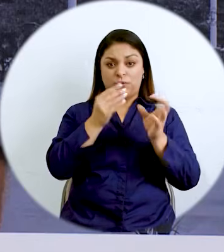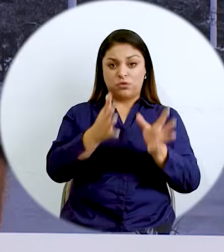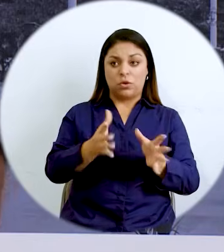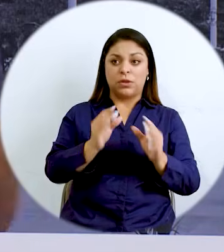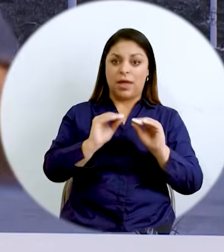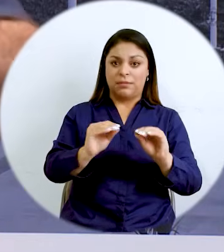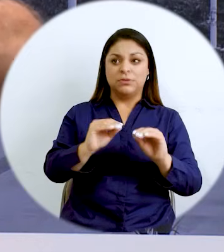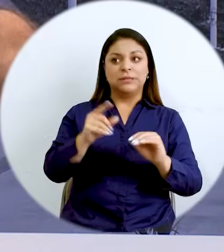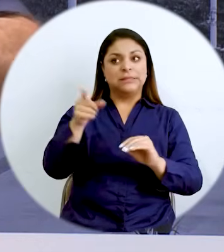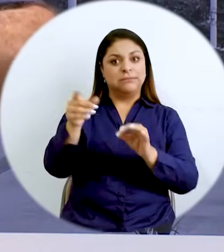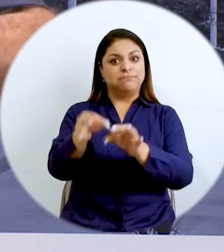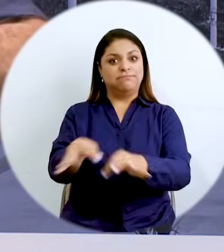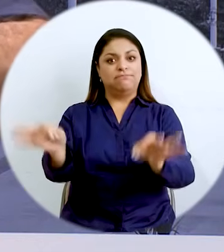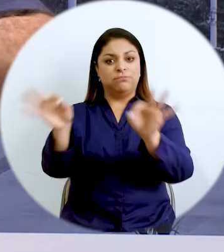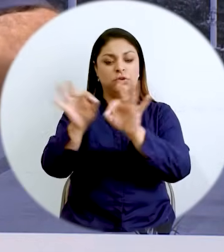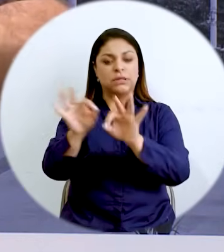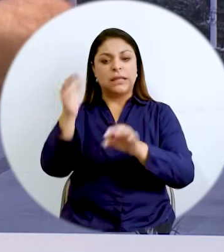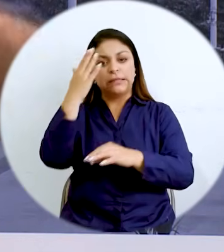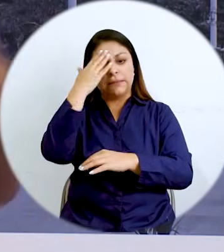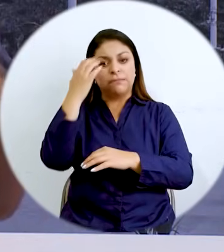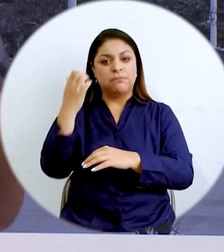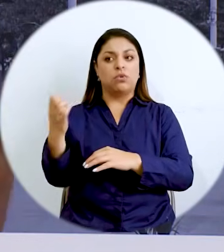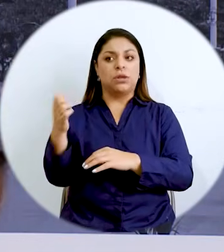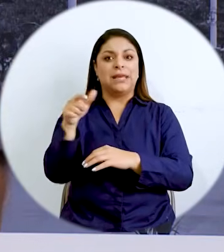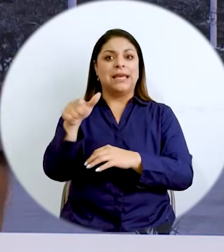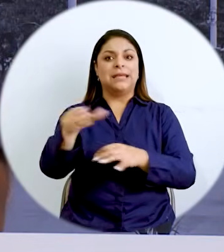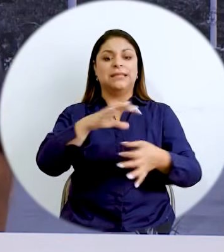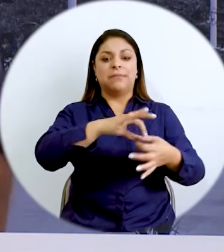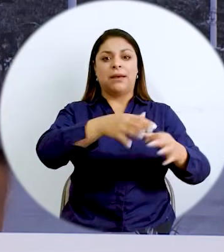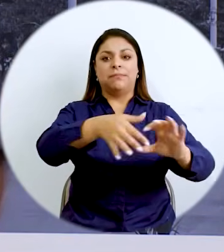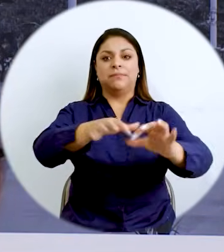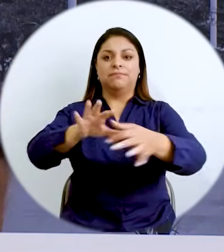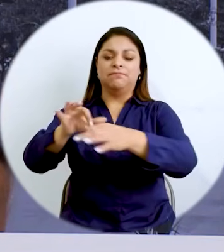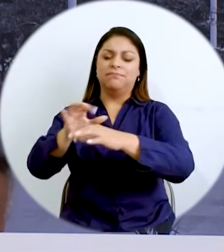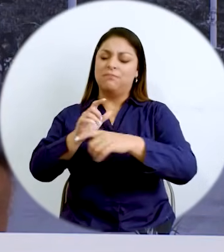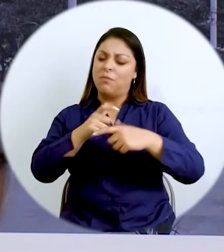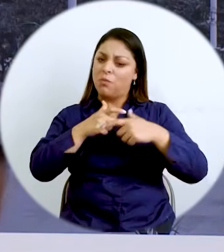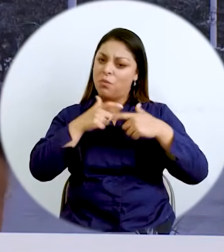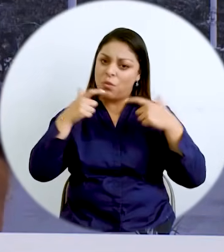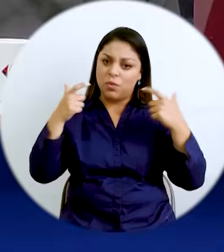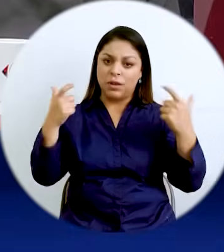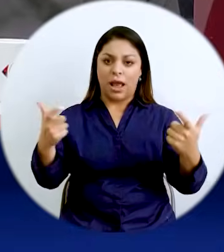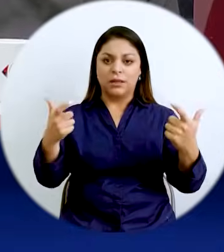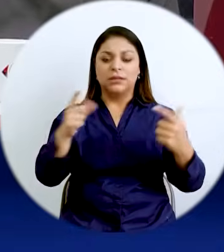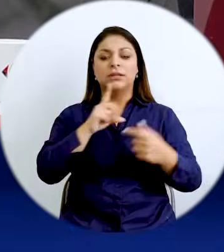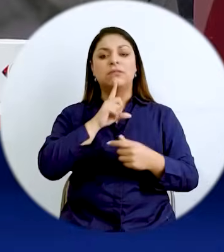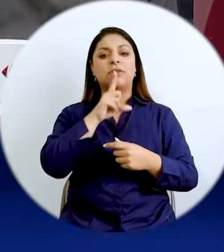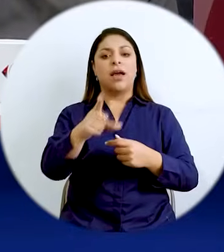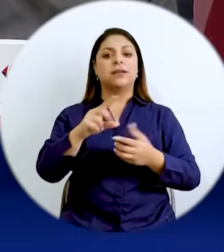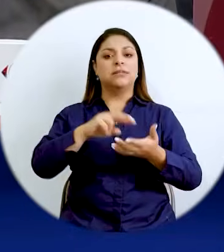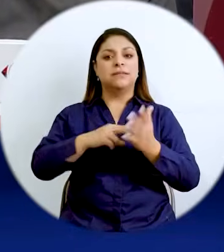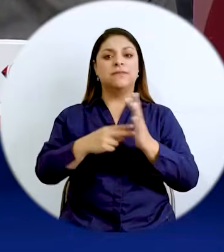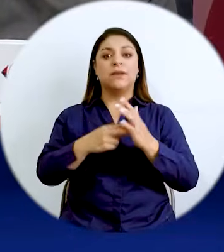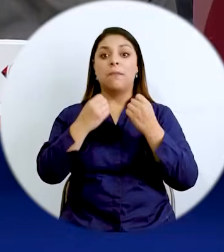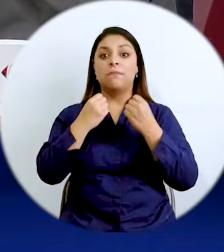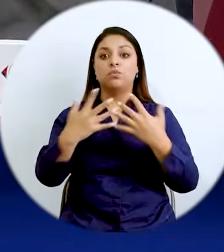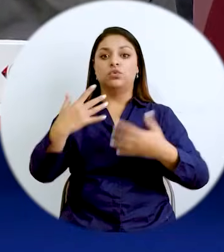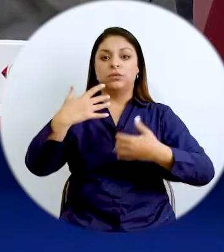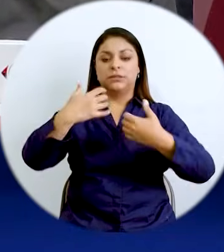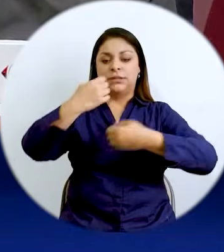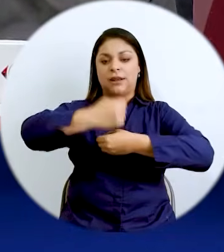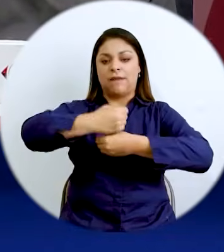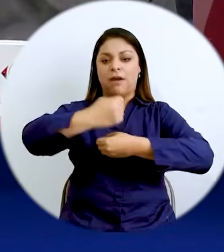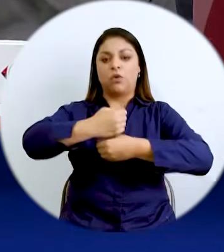que importar porque el encadenamiento es muy grande. Entonces, en realidad estamos hablando de muchísimos empleos directos